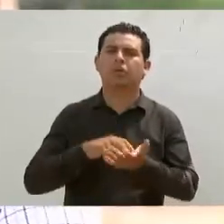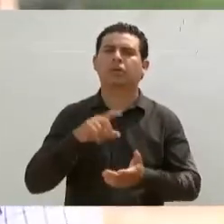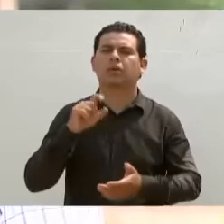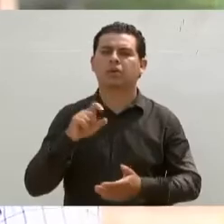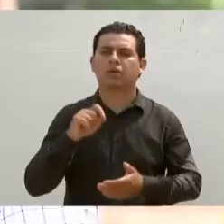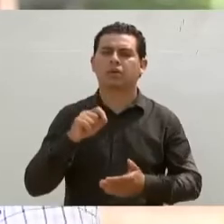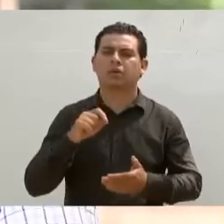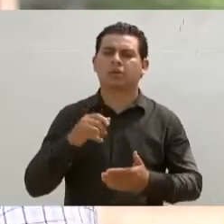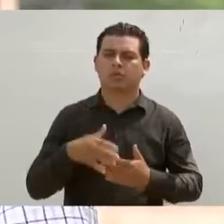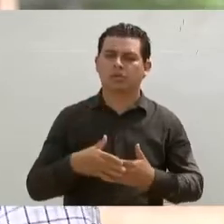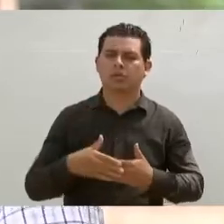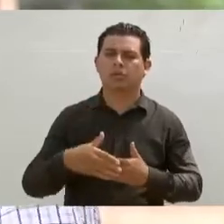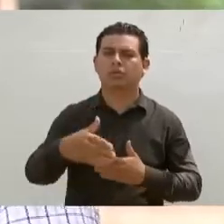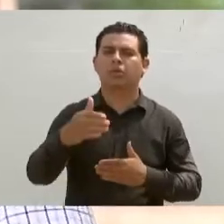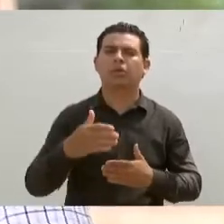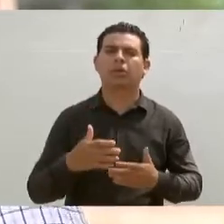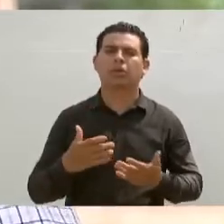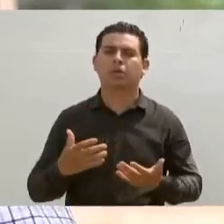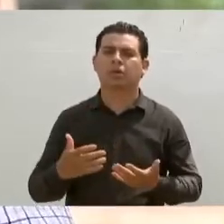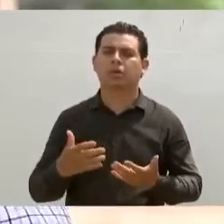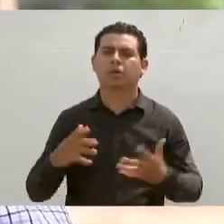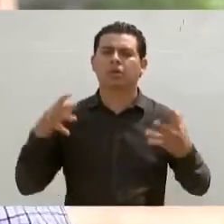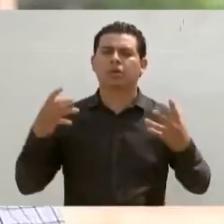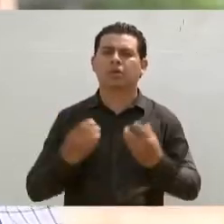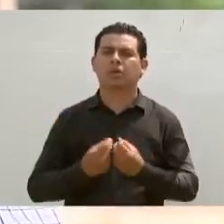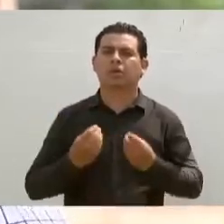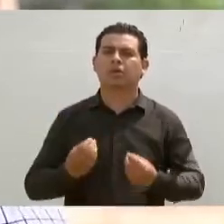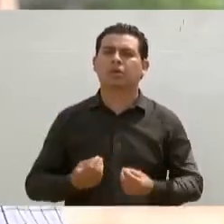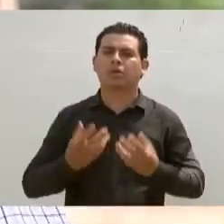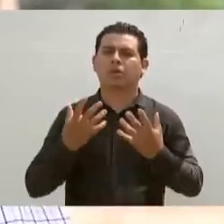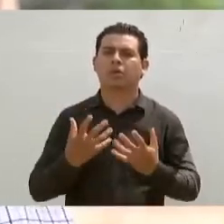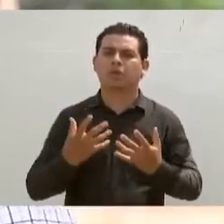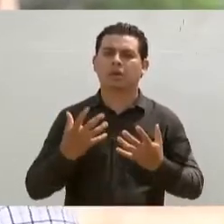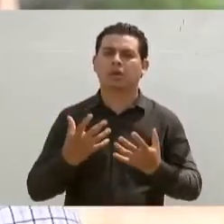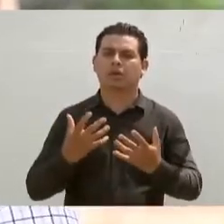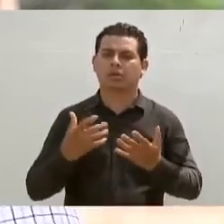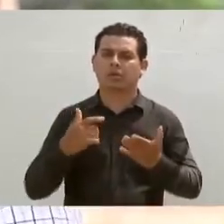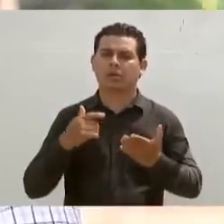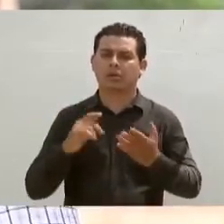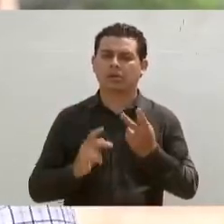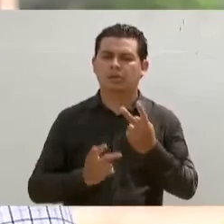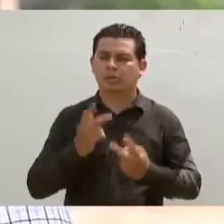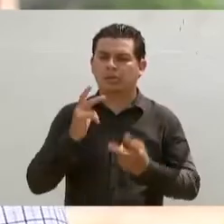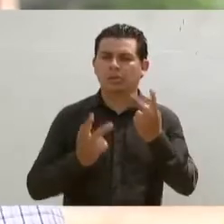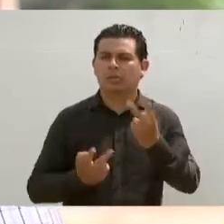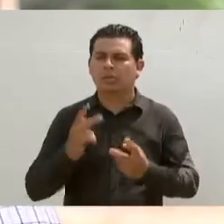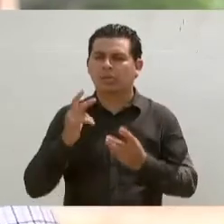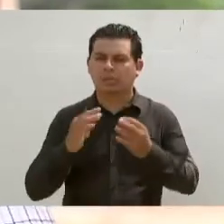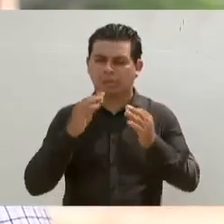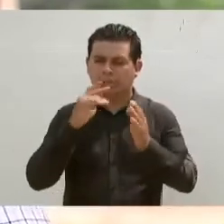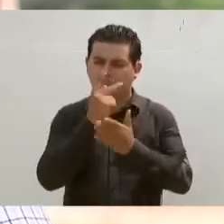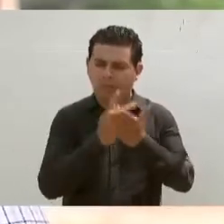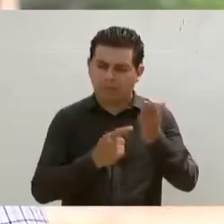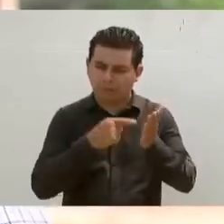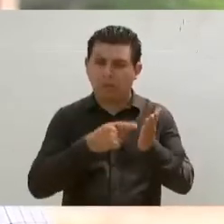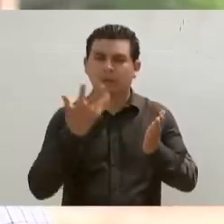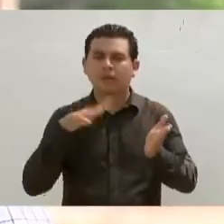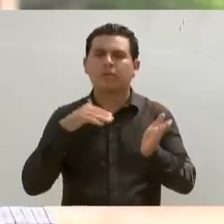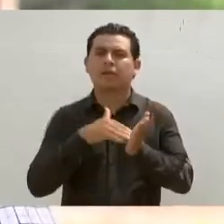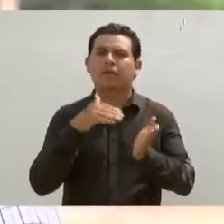en este año fiscal, llevamos un total de planta establecida de